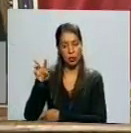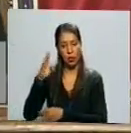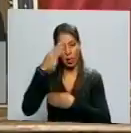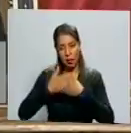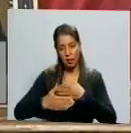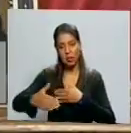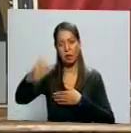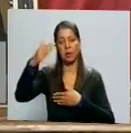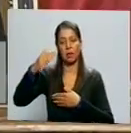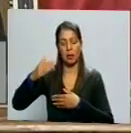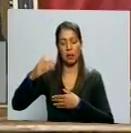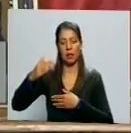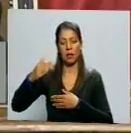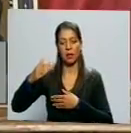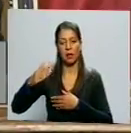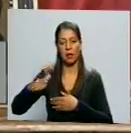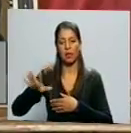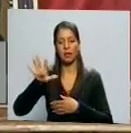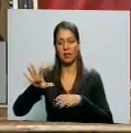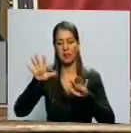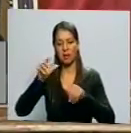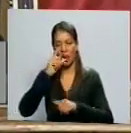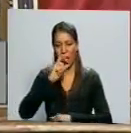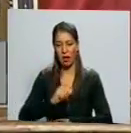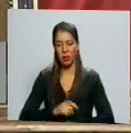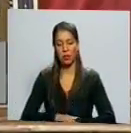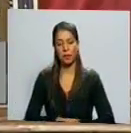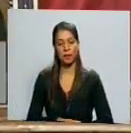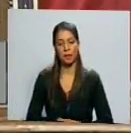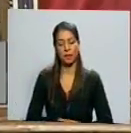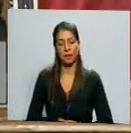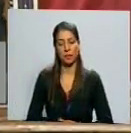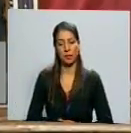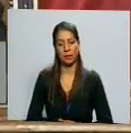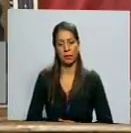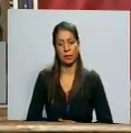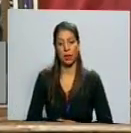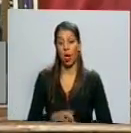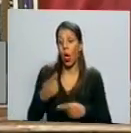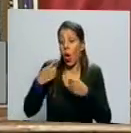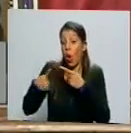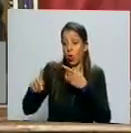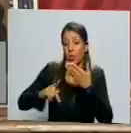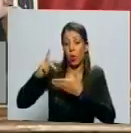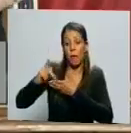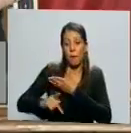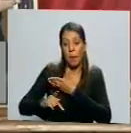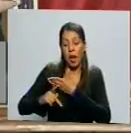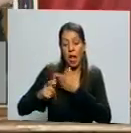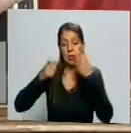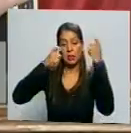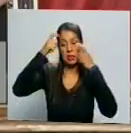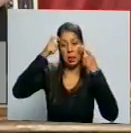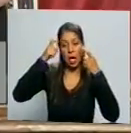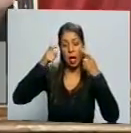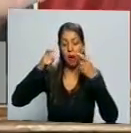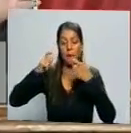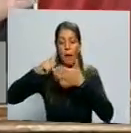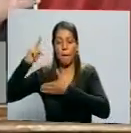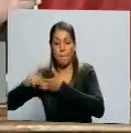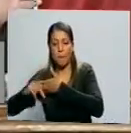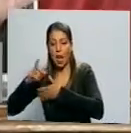próximo sexenio, que por cierto no es otro plan de la patria, que ha habido confusión en